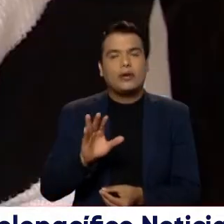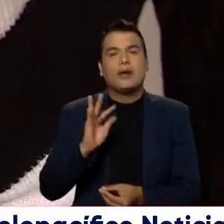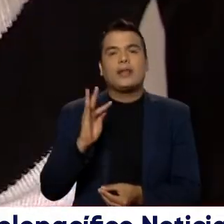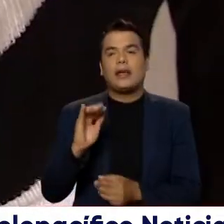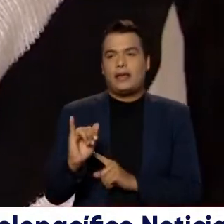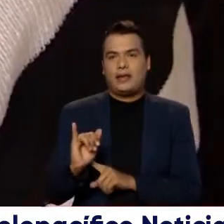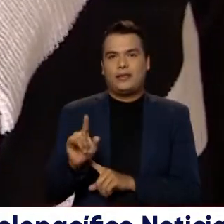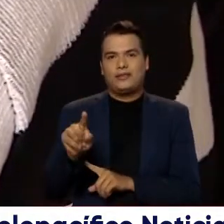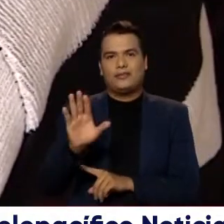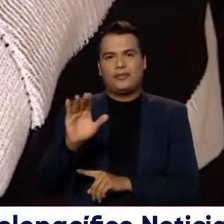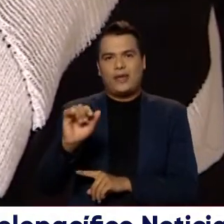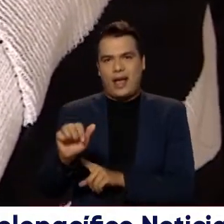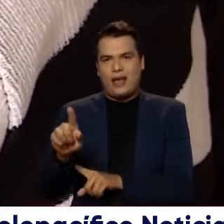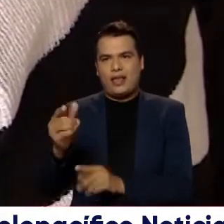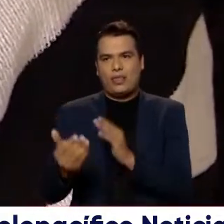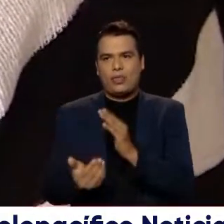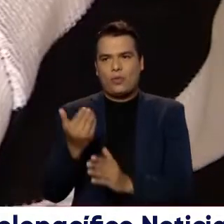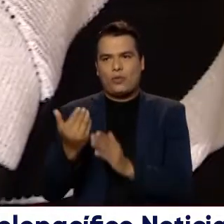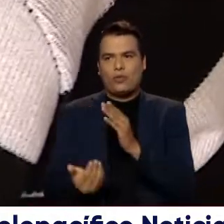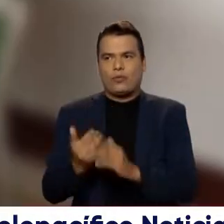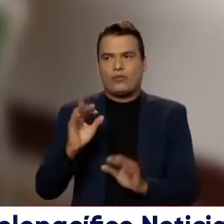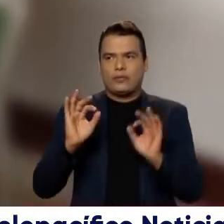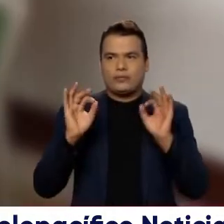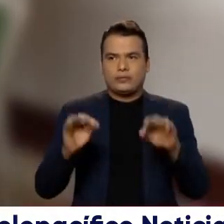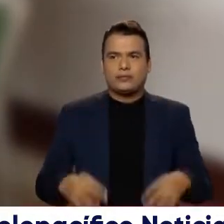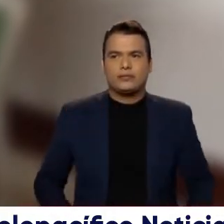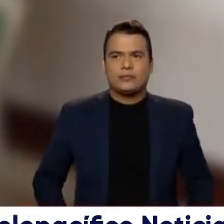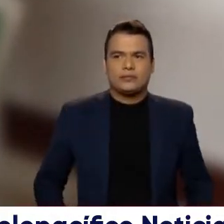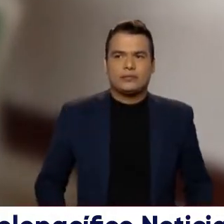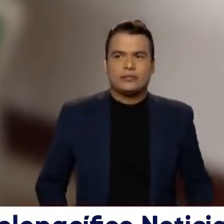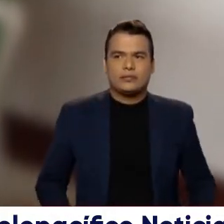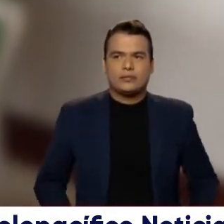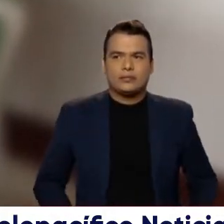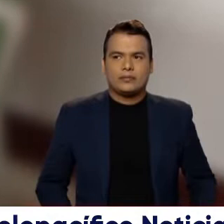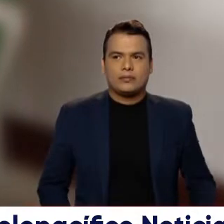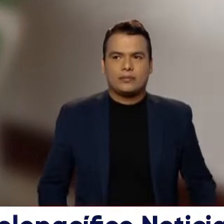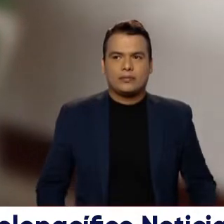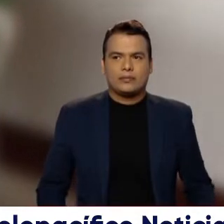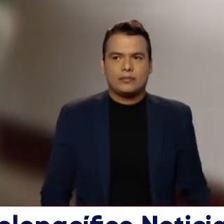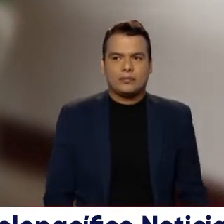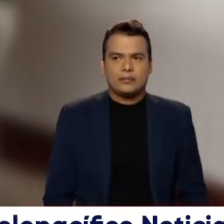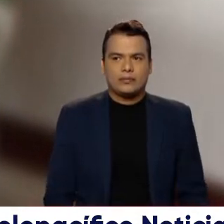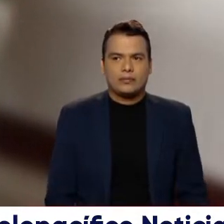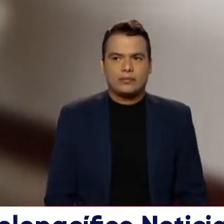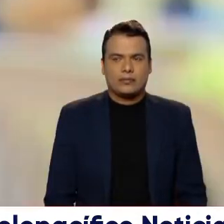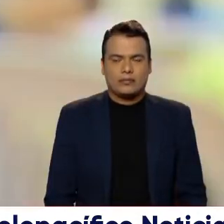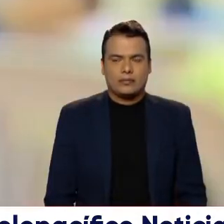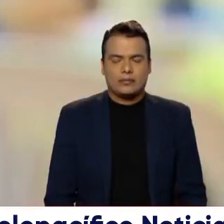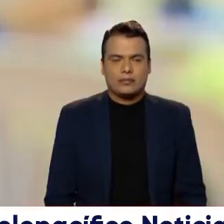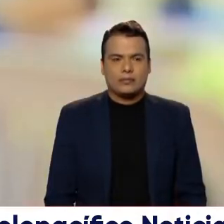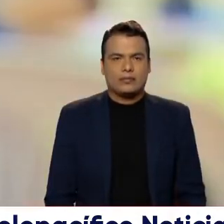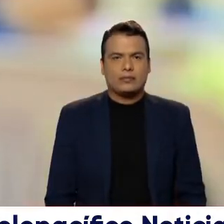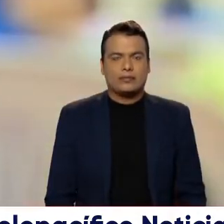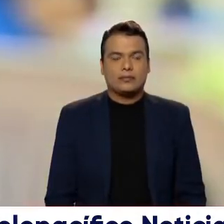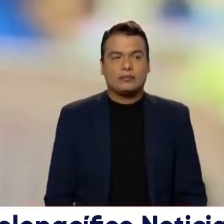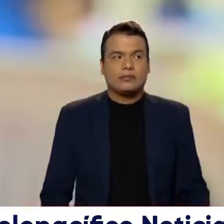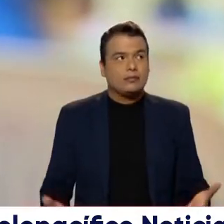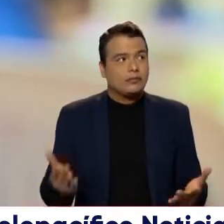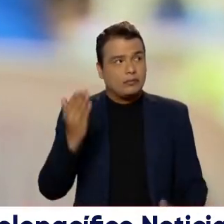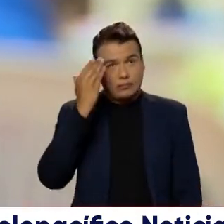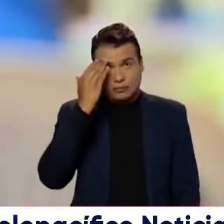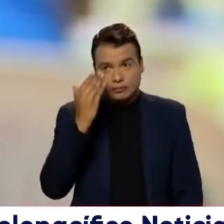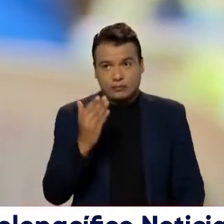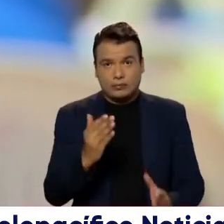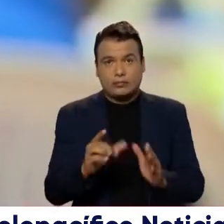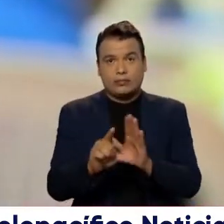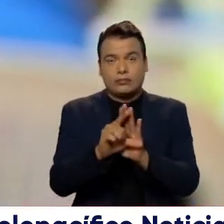artificial. Ante este panorama desolador, diferentes fundaciones han venido trabajando en proyectos de ley que les den